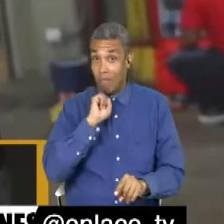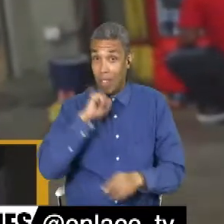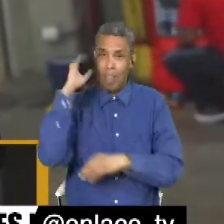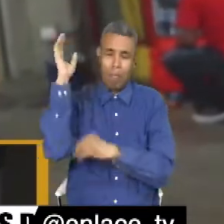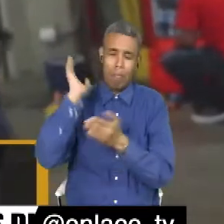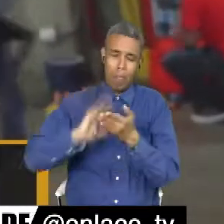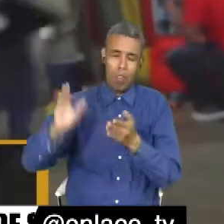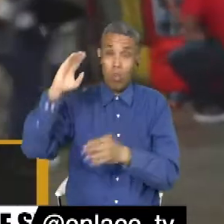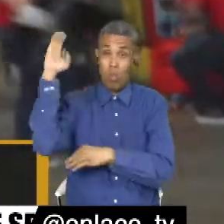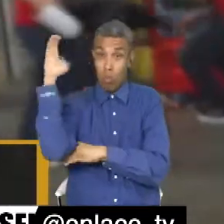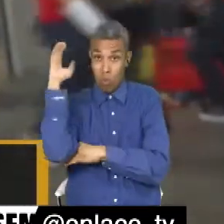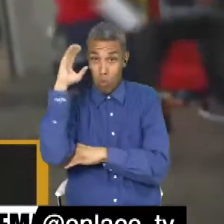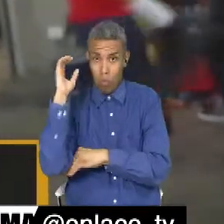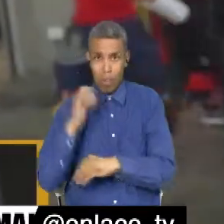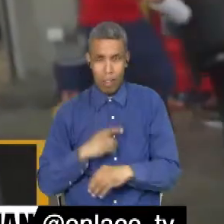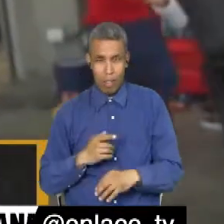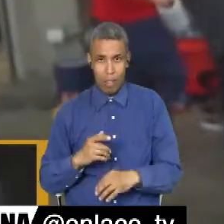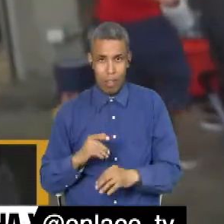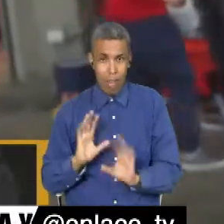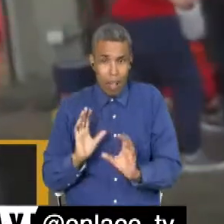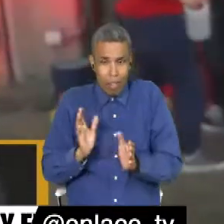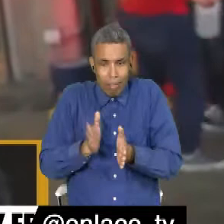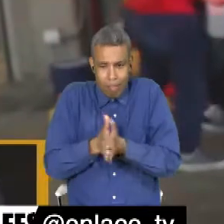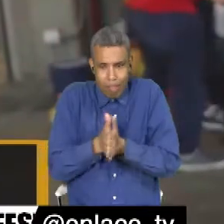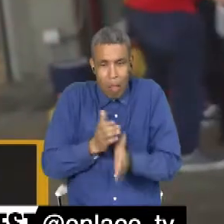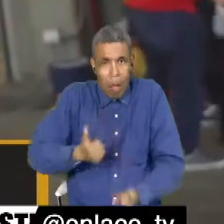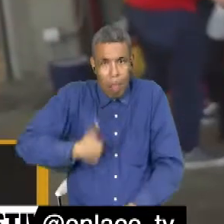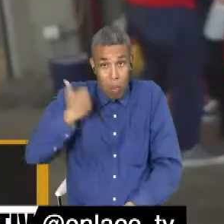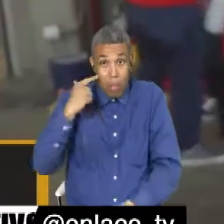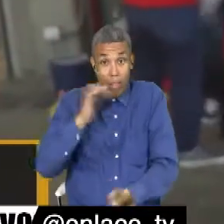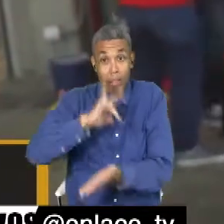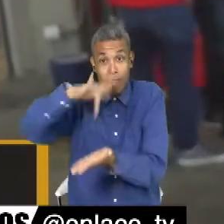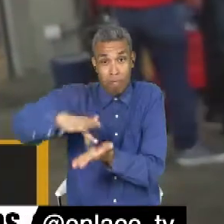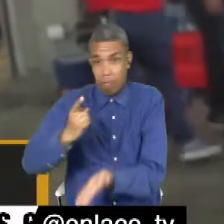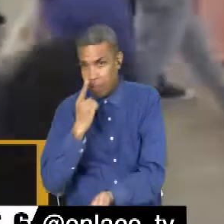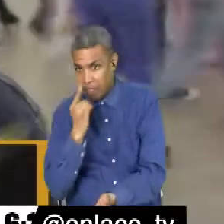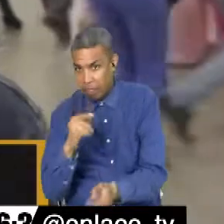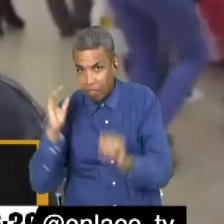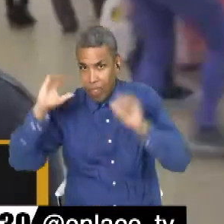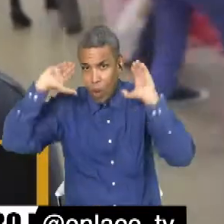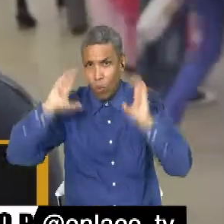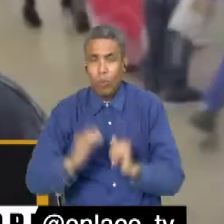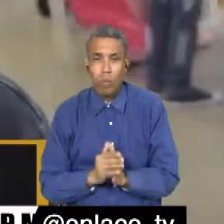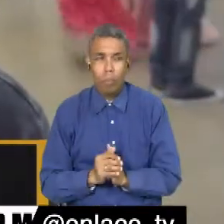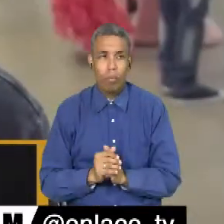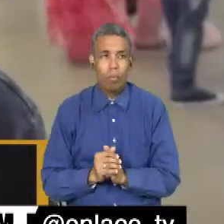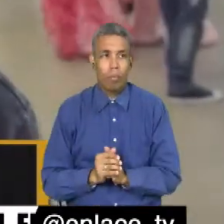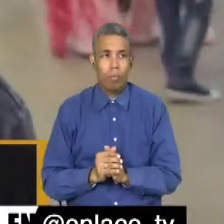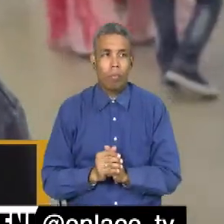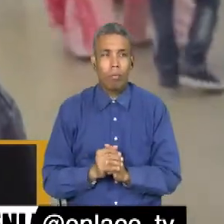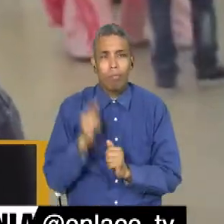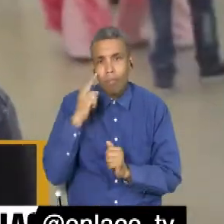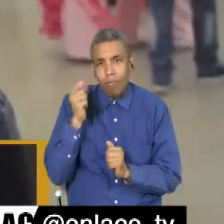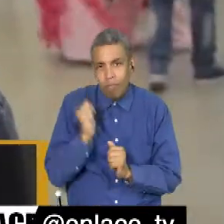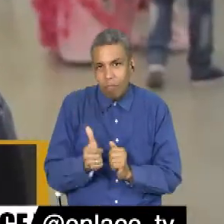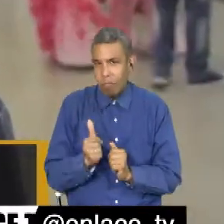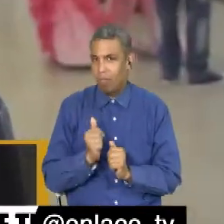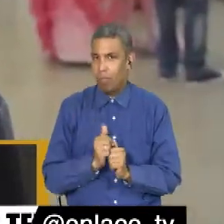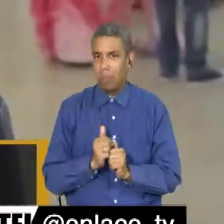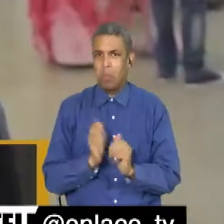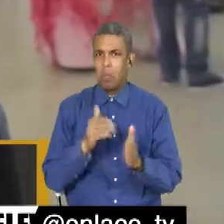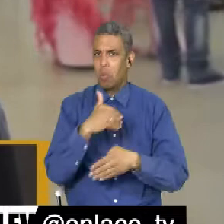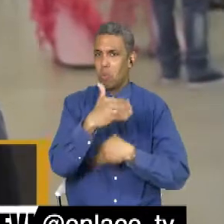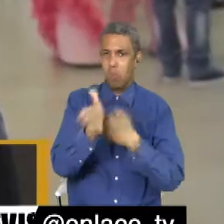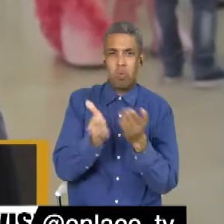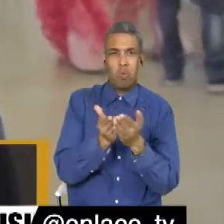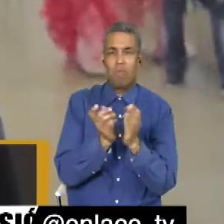una buena oportunidad para aprovechar ese mercado emergente acá en Colombia. Espectacular, genial todo. Mejor dicho,